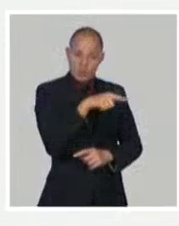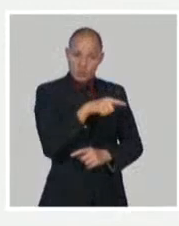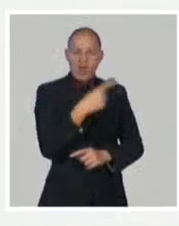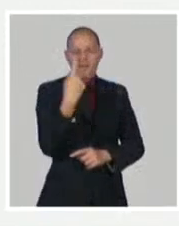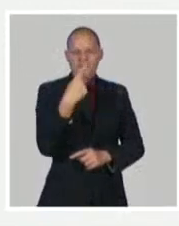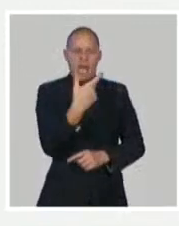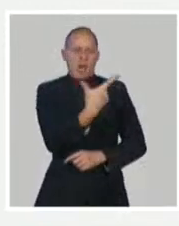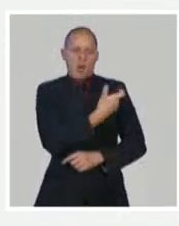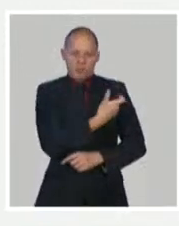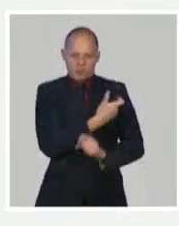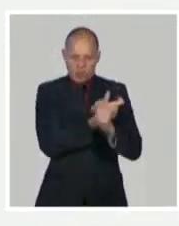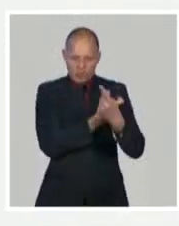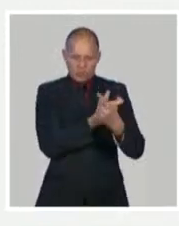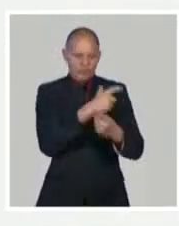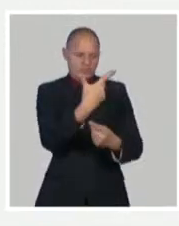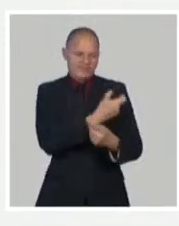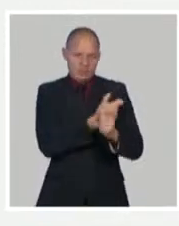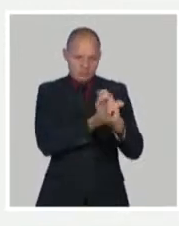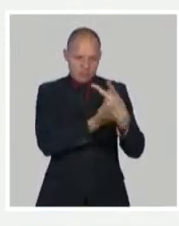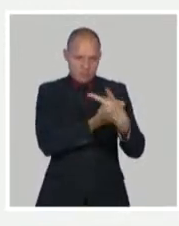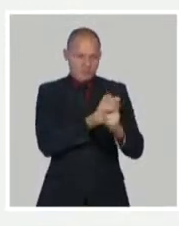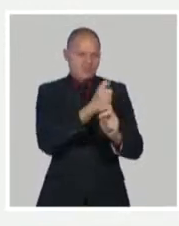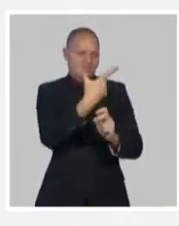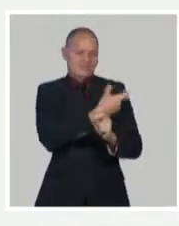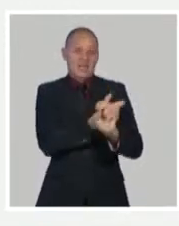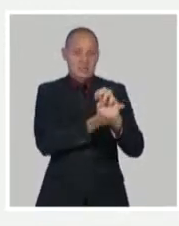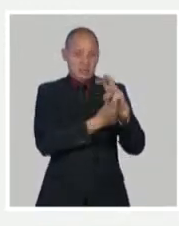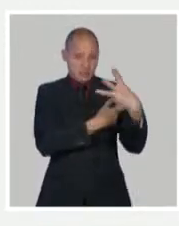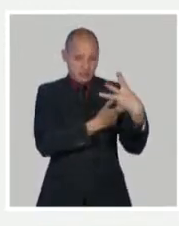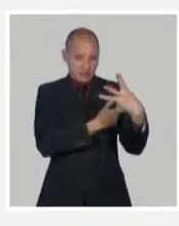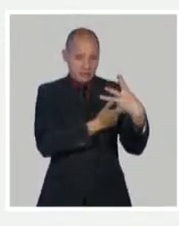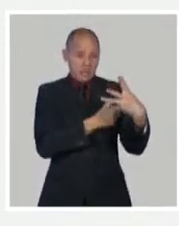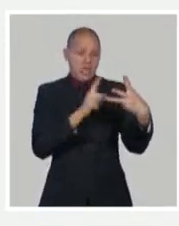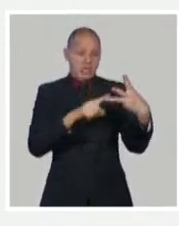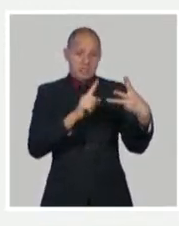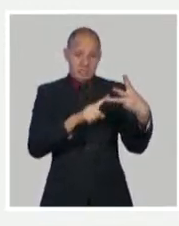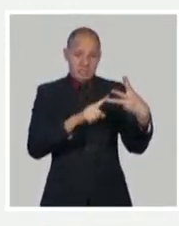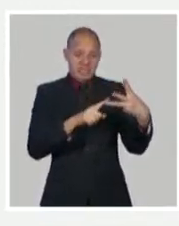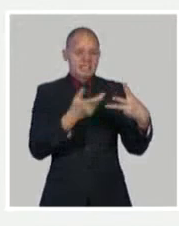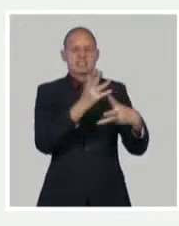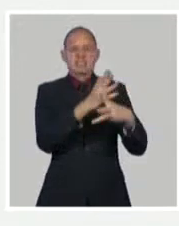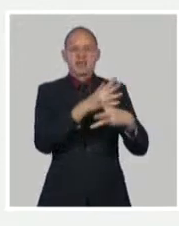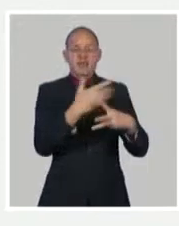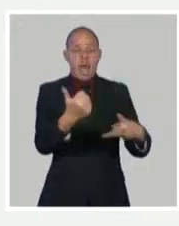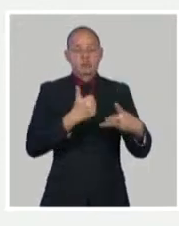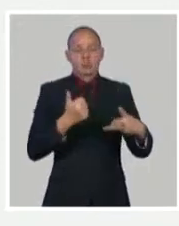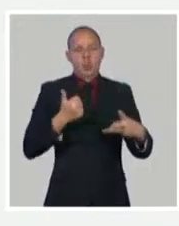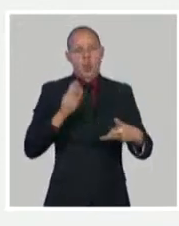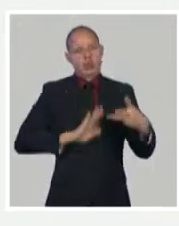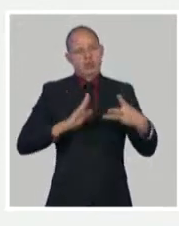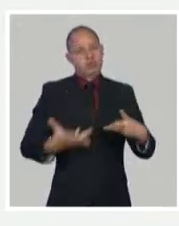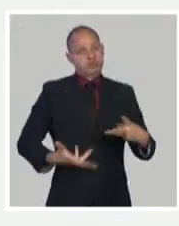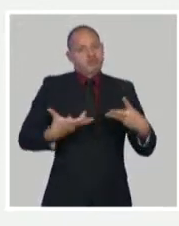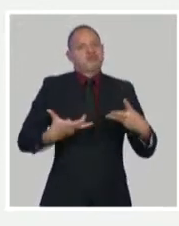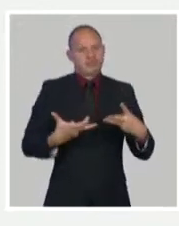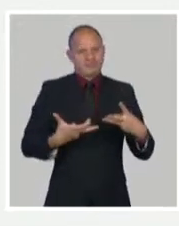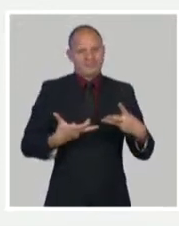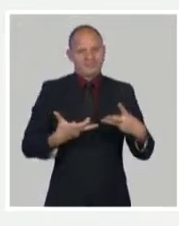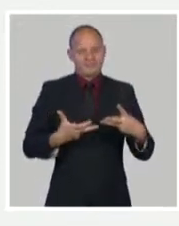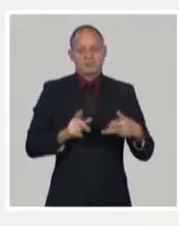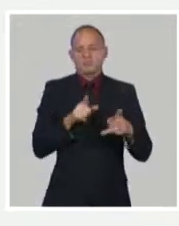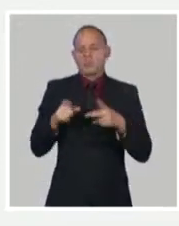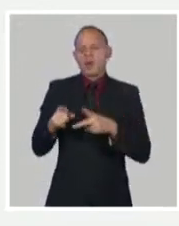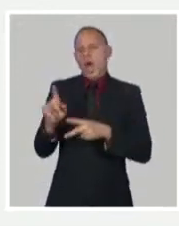de incrementar de manera importante el título de anticuerpo, nosotros decidimos que un pequeño